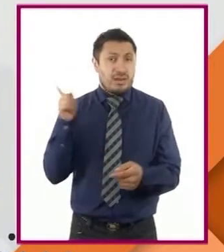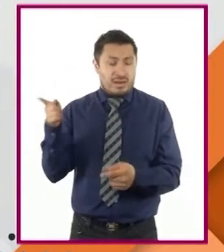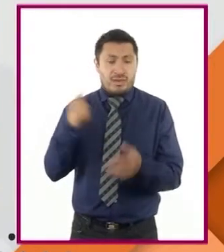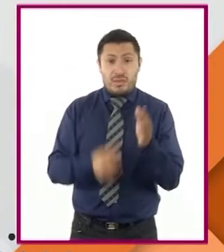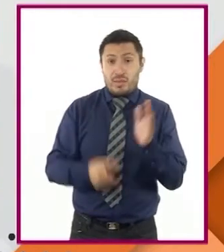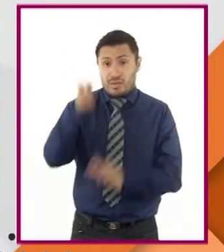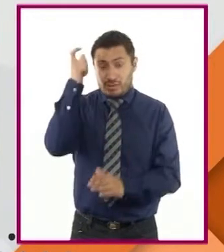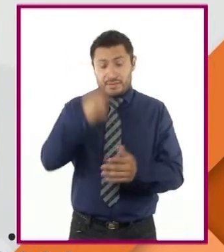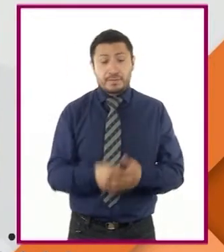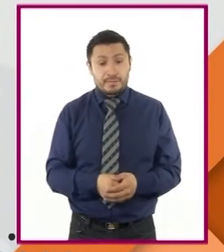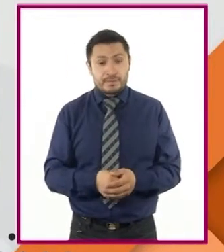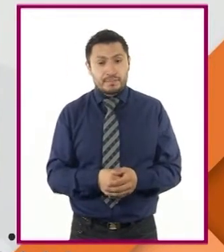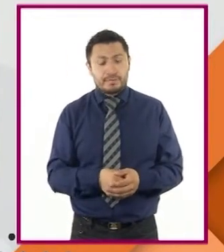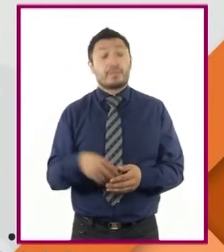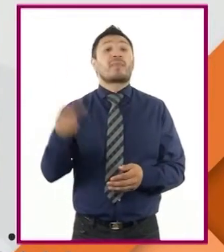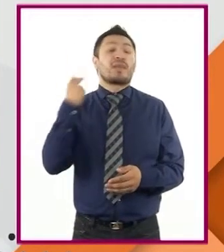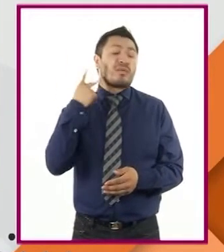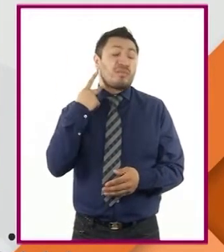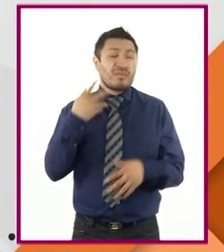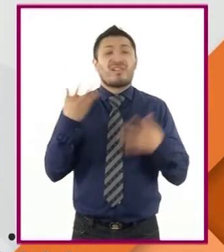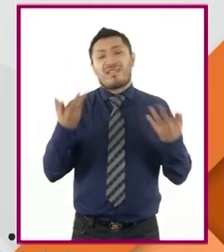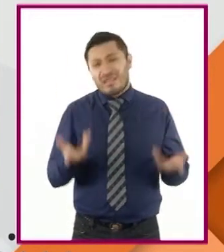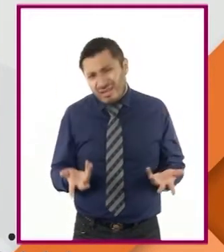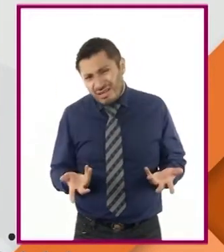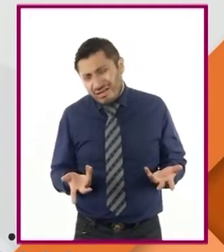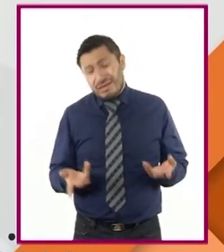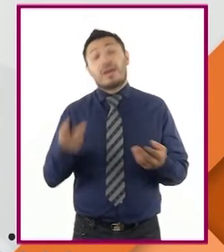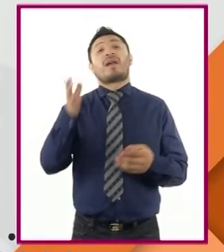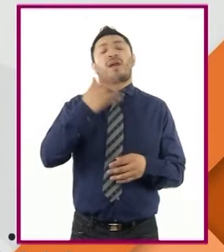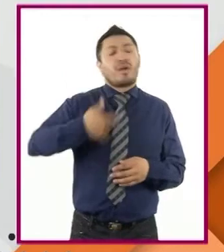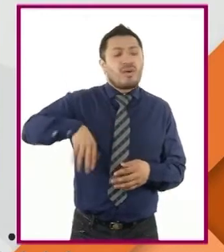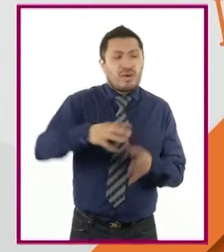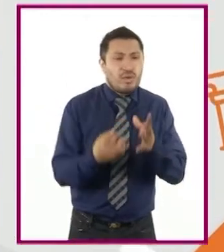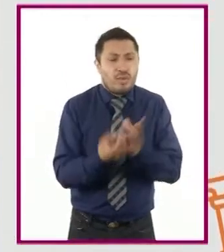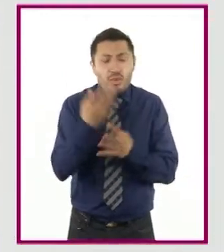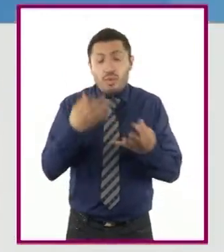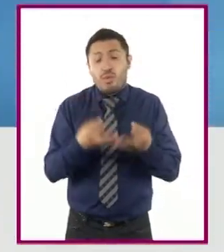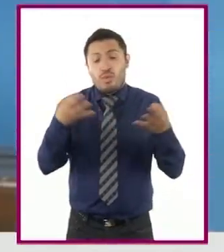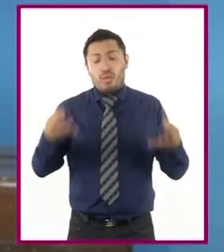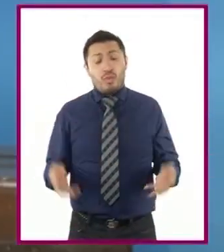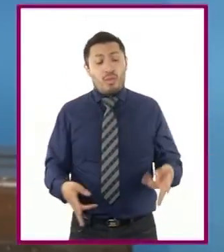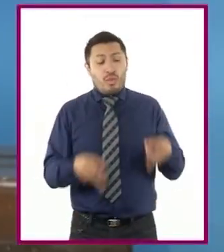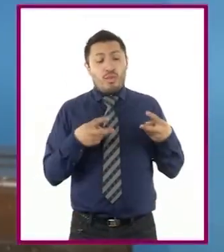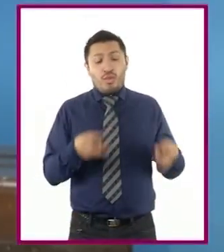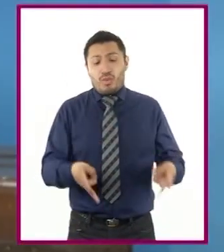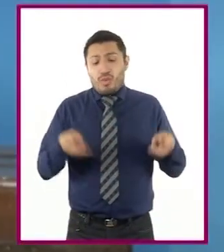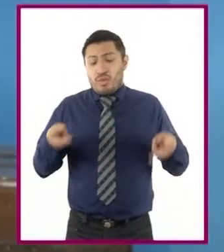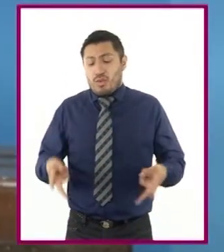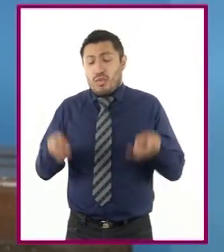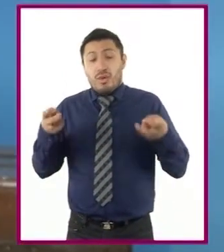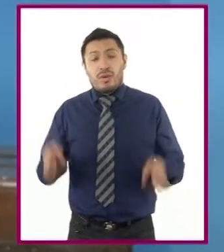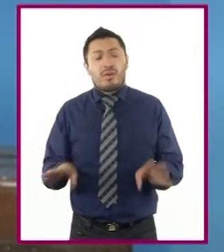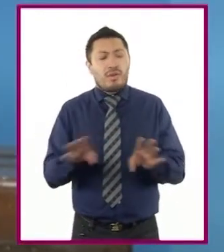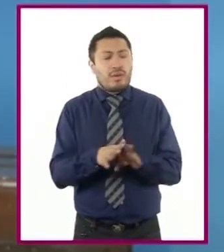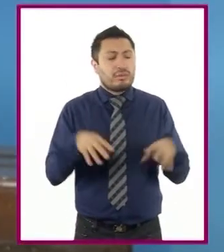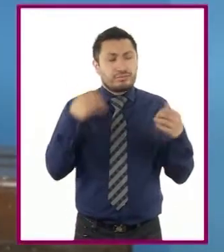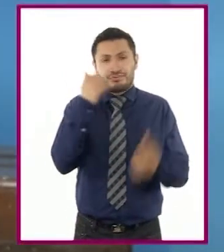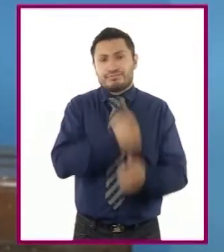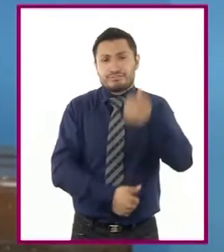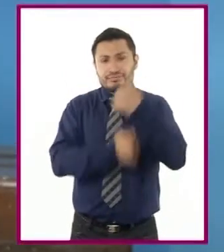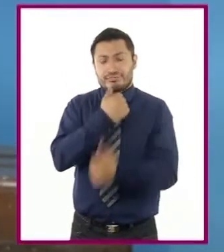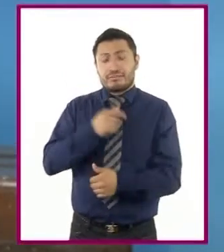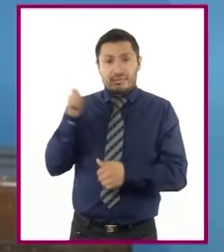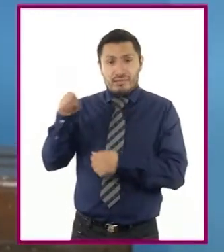Causas políticas. A su vez, la búsqueda de nuevos territorios por explotar suscitó una competencia entre las potencias